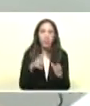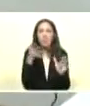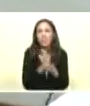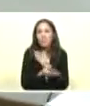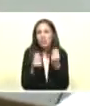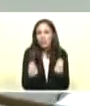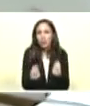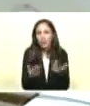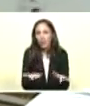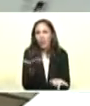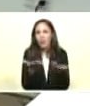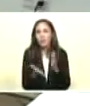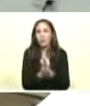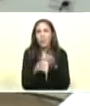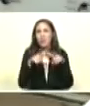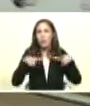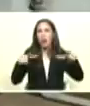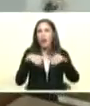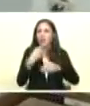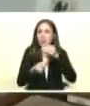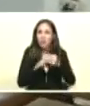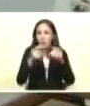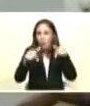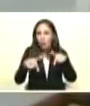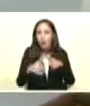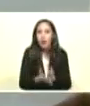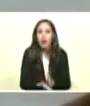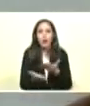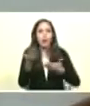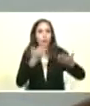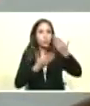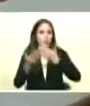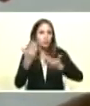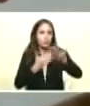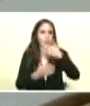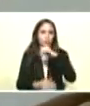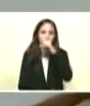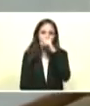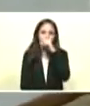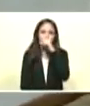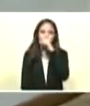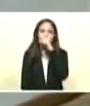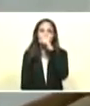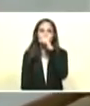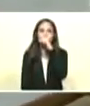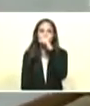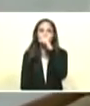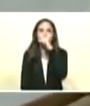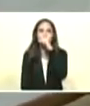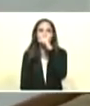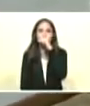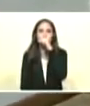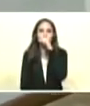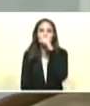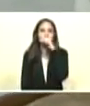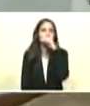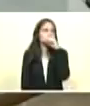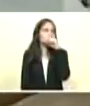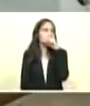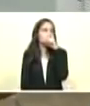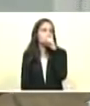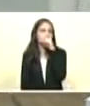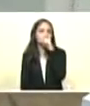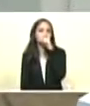trading es intercambio. Para el materia bursátil es la compraventa de criptomonedas. ¿Por qué es importante? Bueno, para masificar y